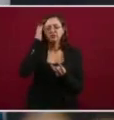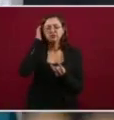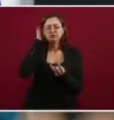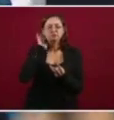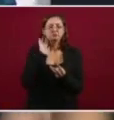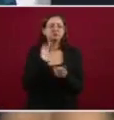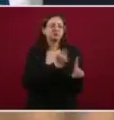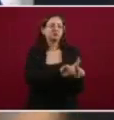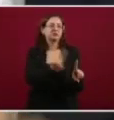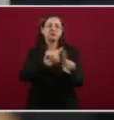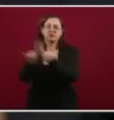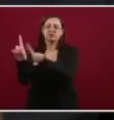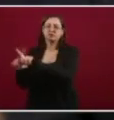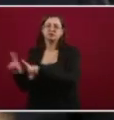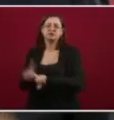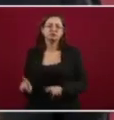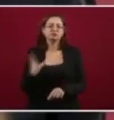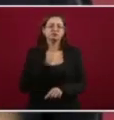y otros más